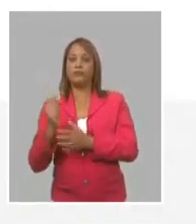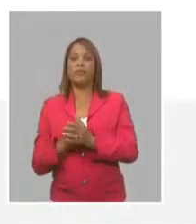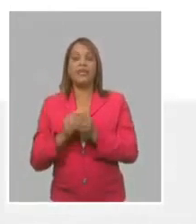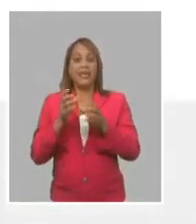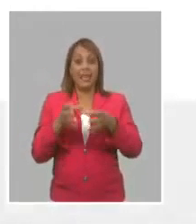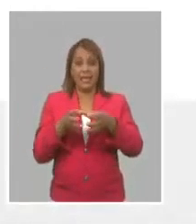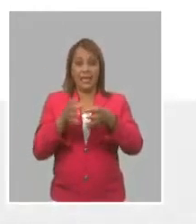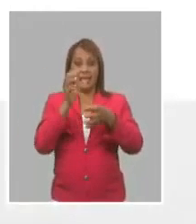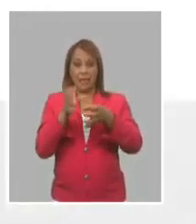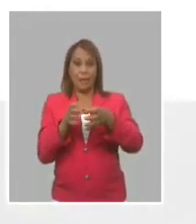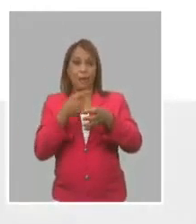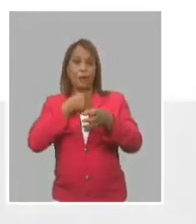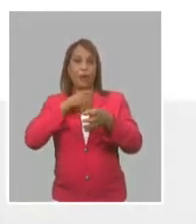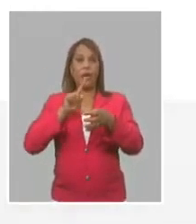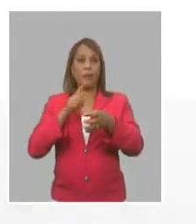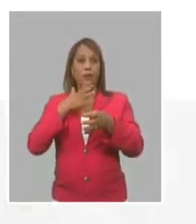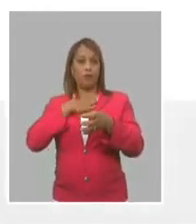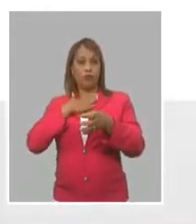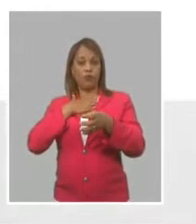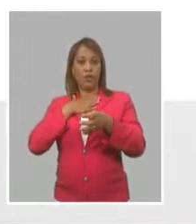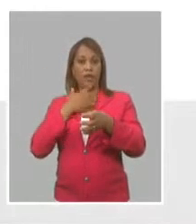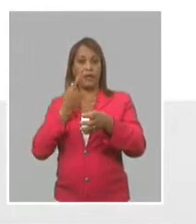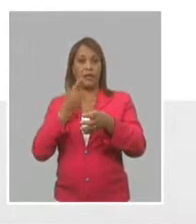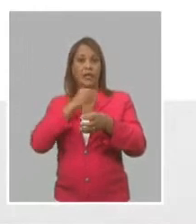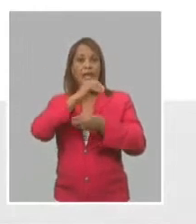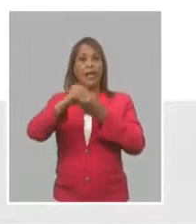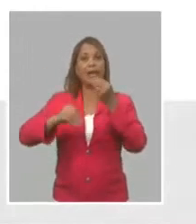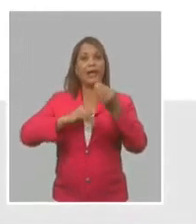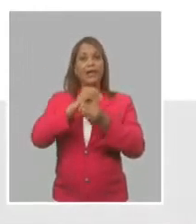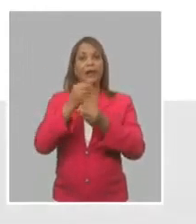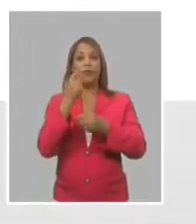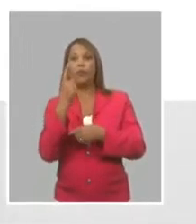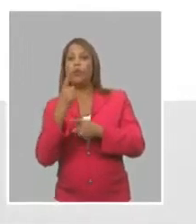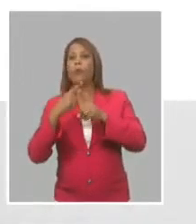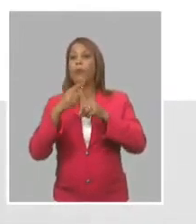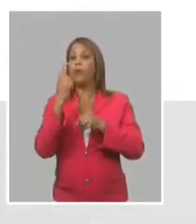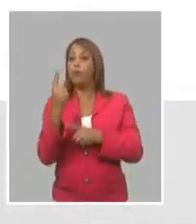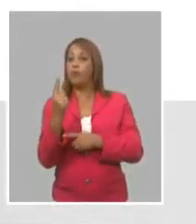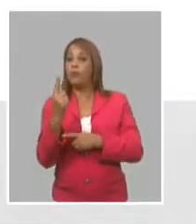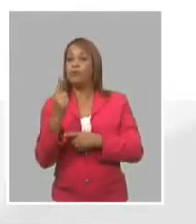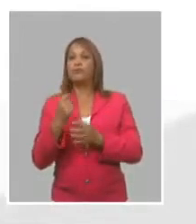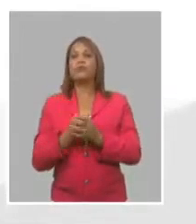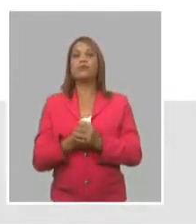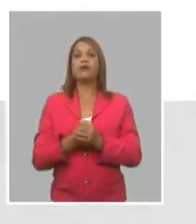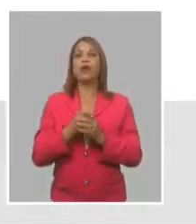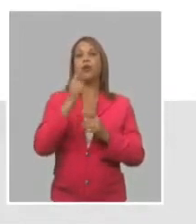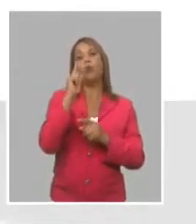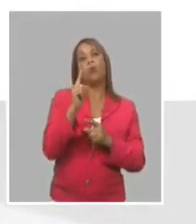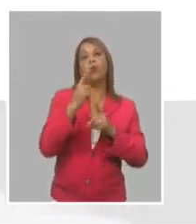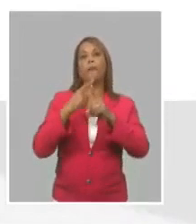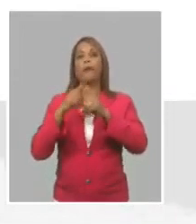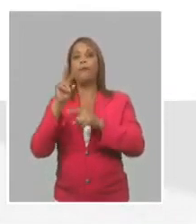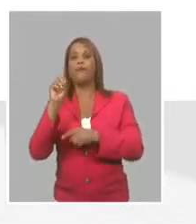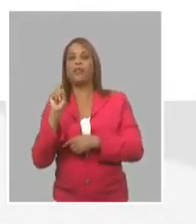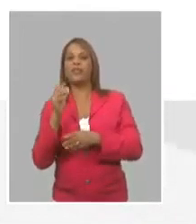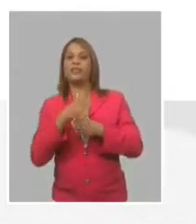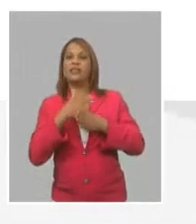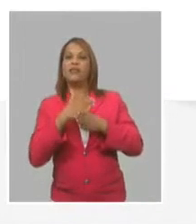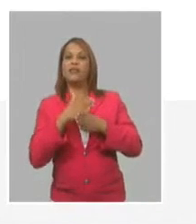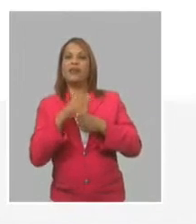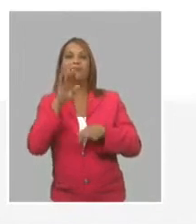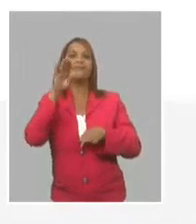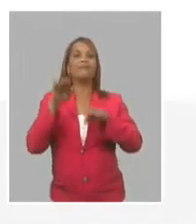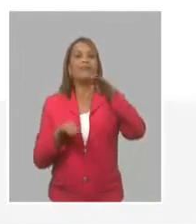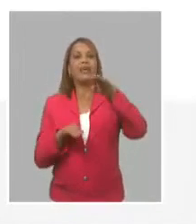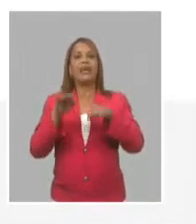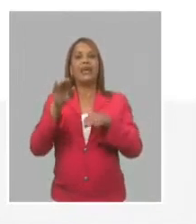por ejemplo, si tú llevaras el tipo cambio del sector de las entidades de uno por uno para uno por 20. Eso significa